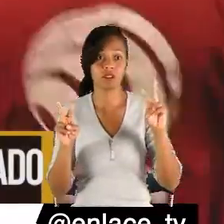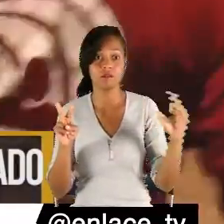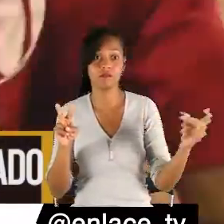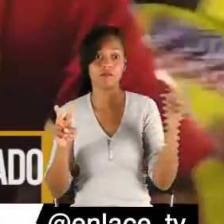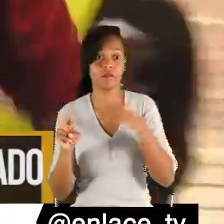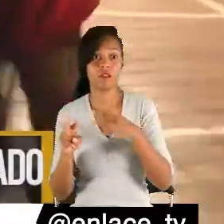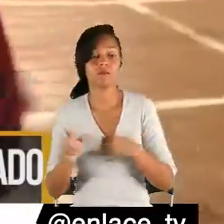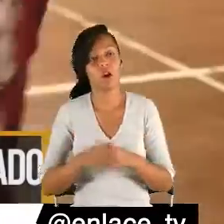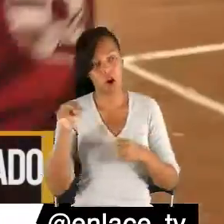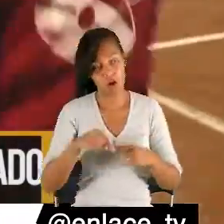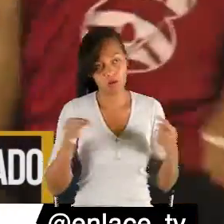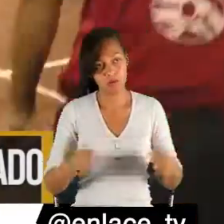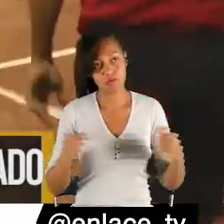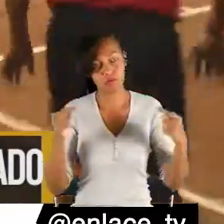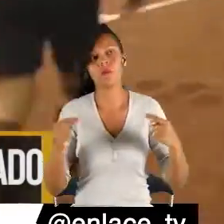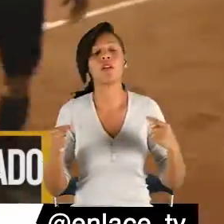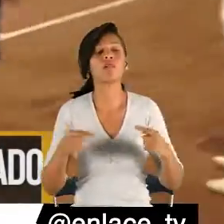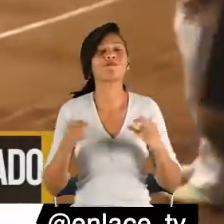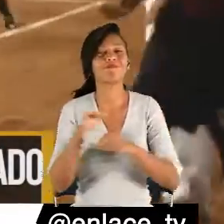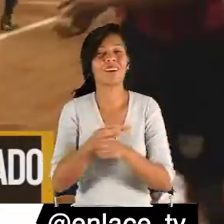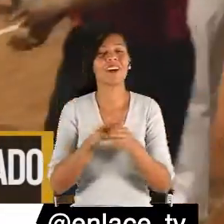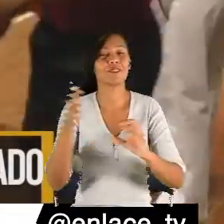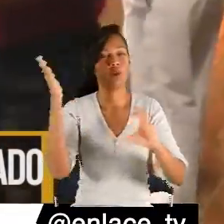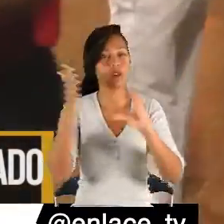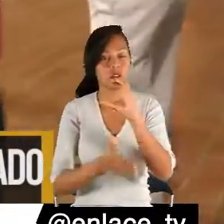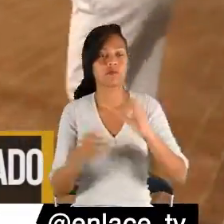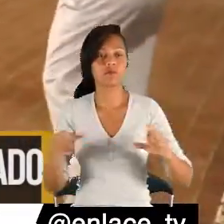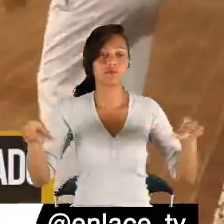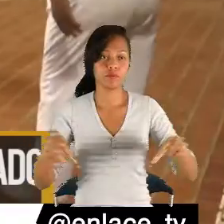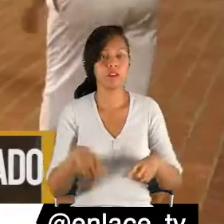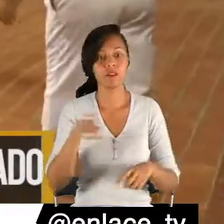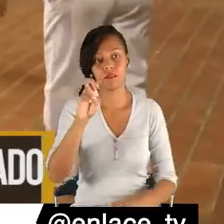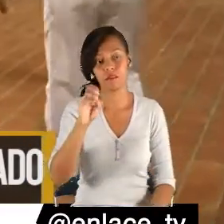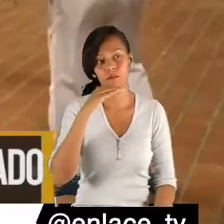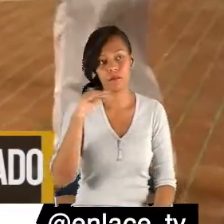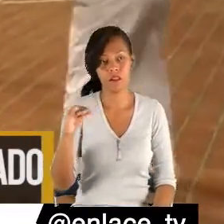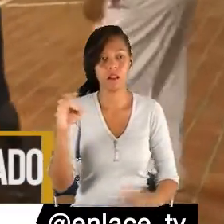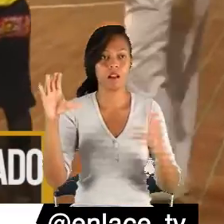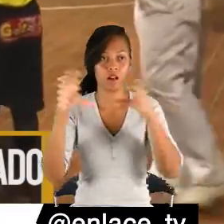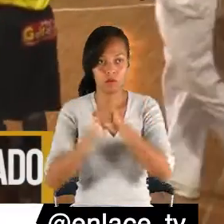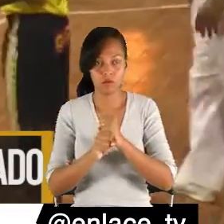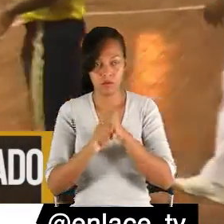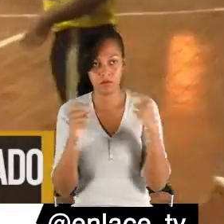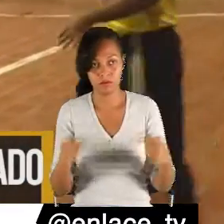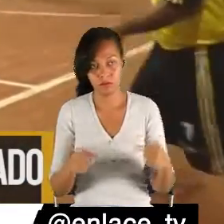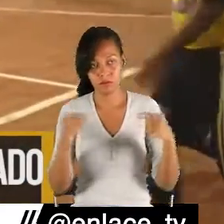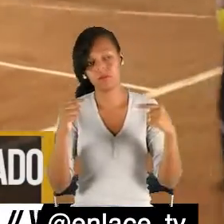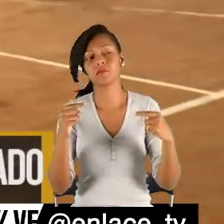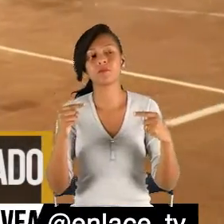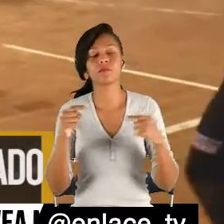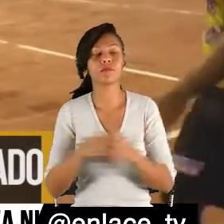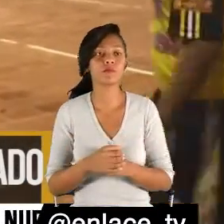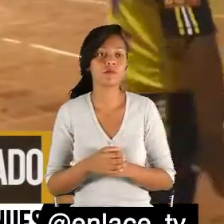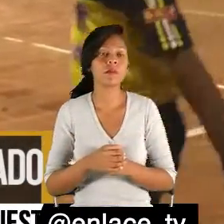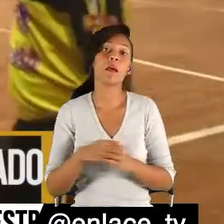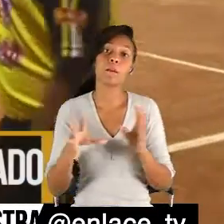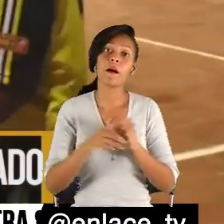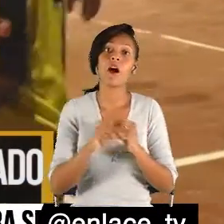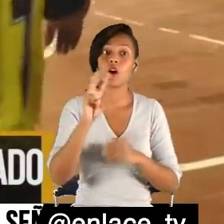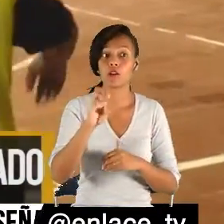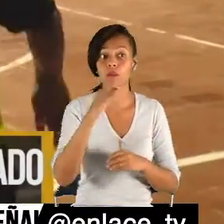hoy en la polideportiva del barrio 50 y nario a las 7 y 30 de la noche como de kato enfrentará a real centro y en las 8 y 30 de la noche